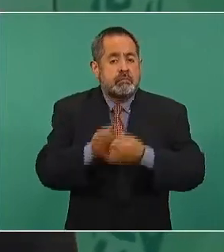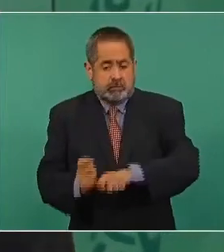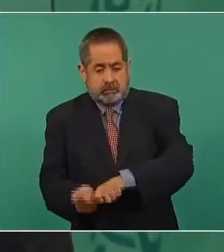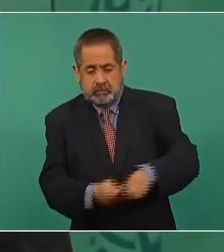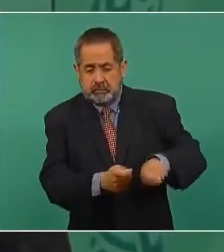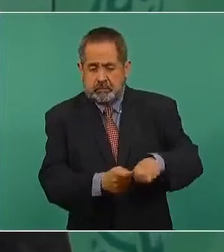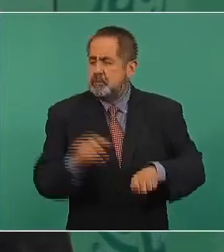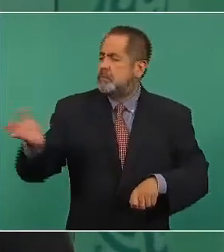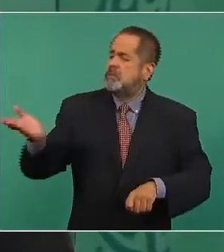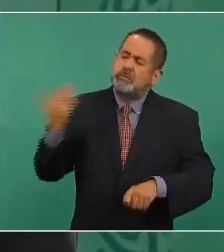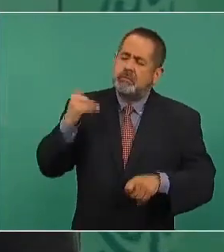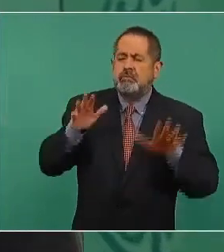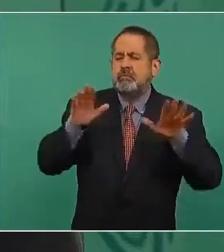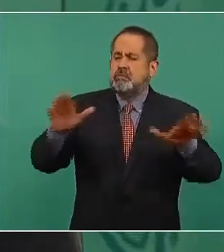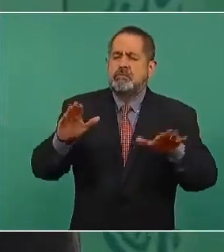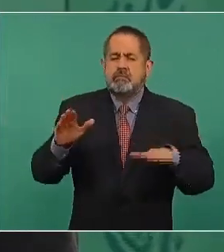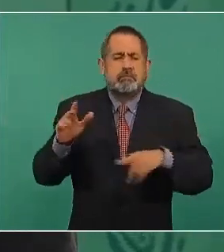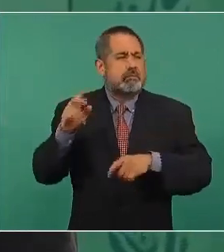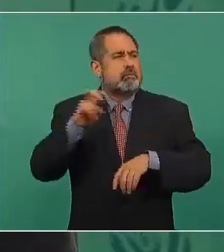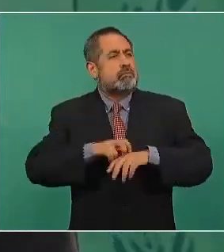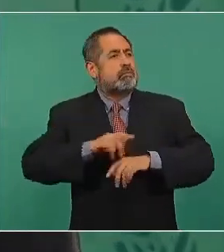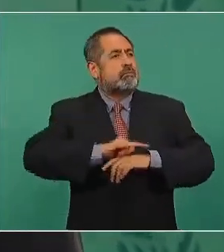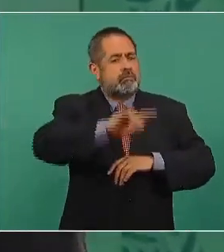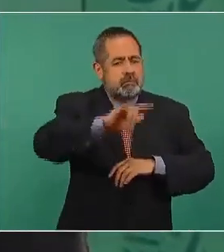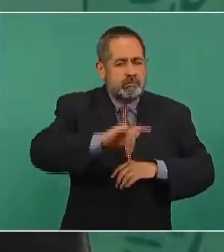usaban los helicópteros.